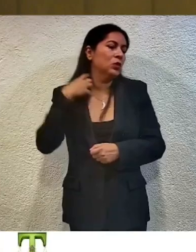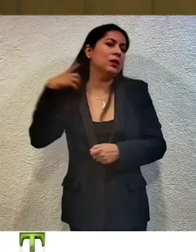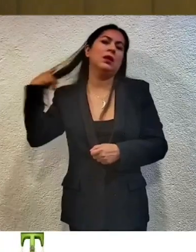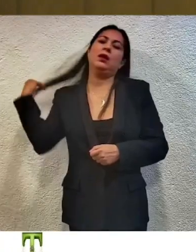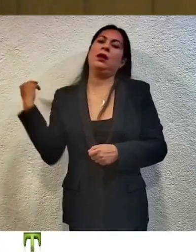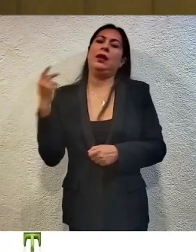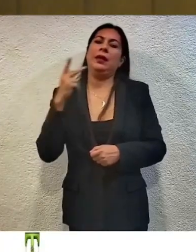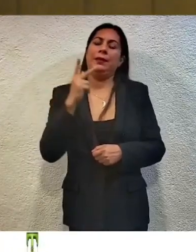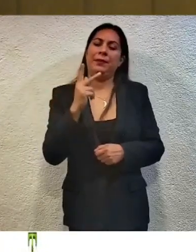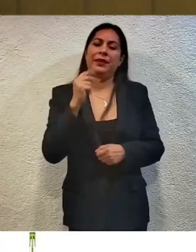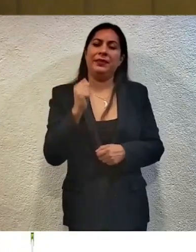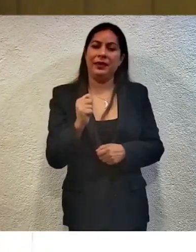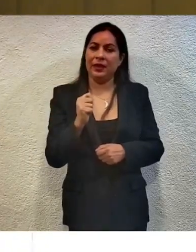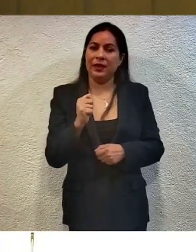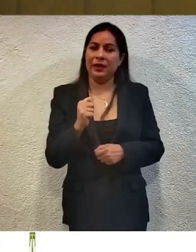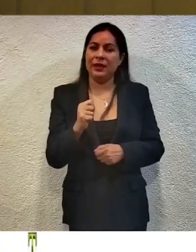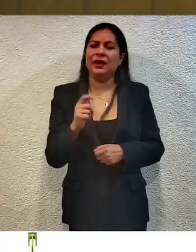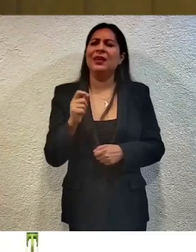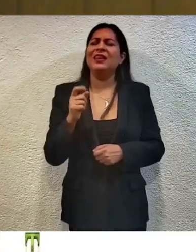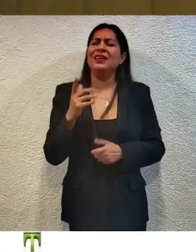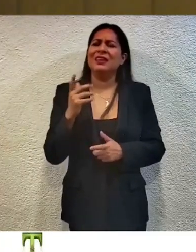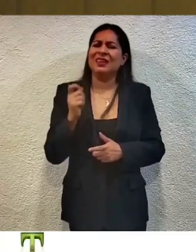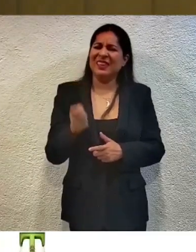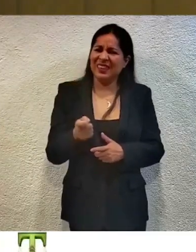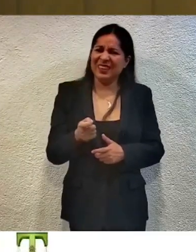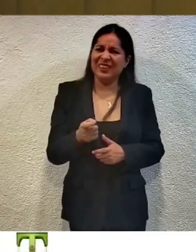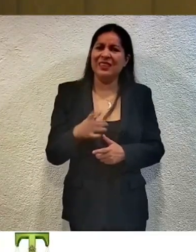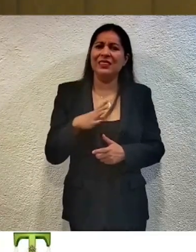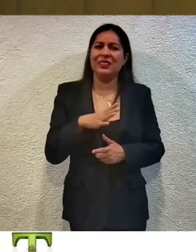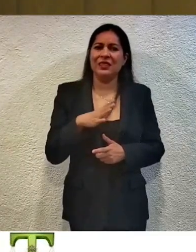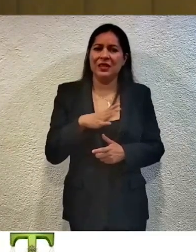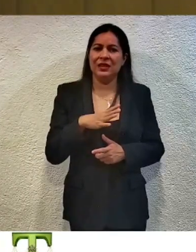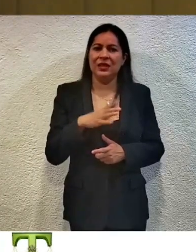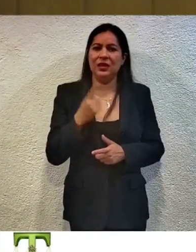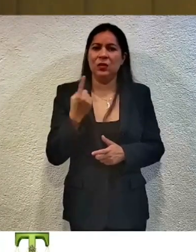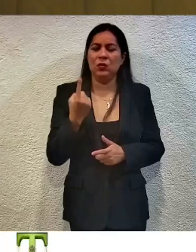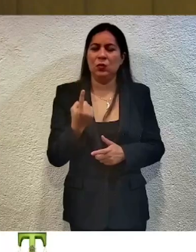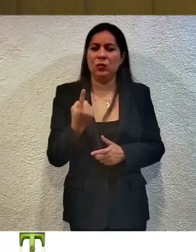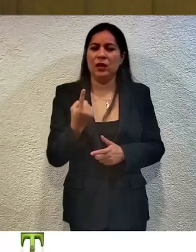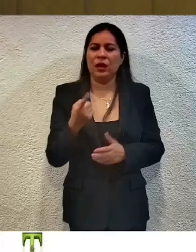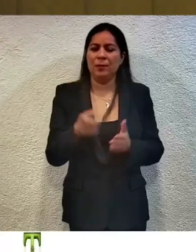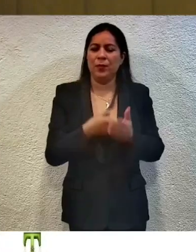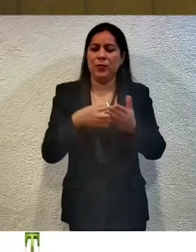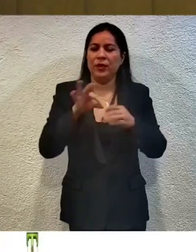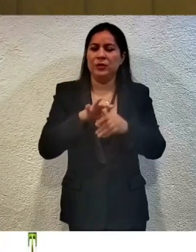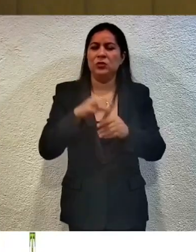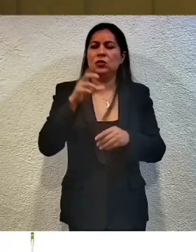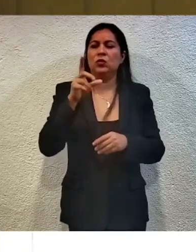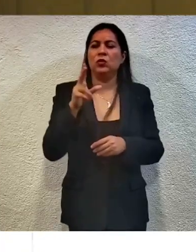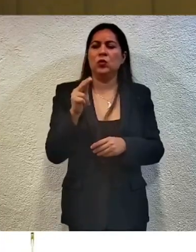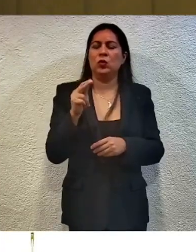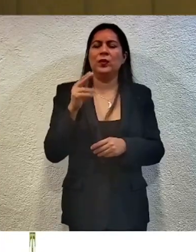del Trabajo, que tiene una votación de